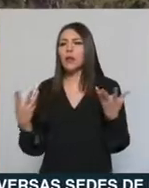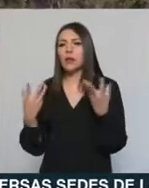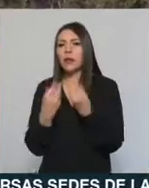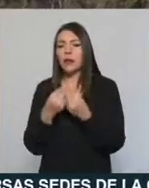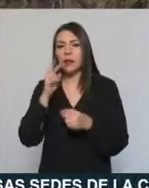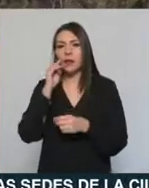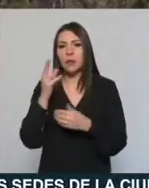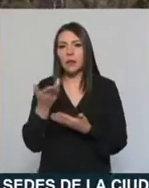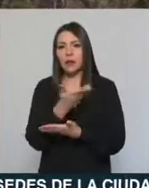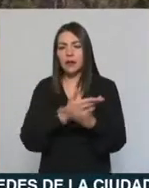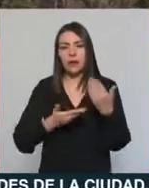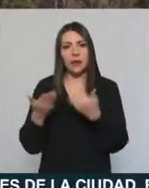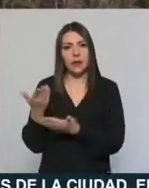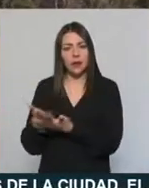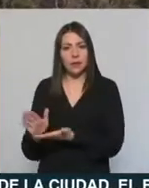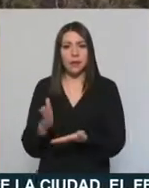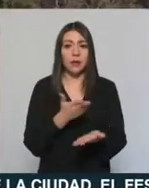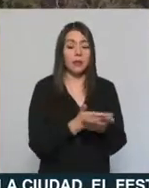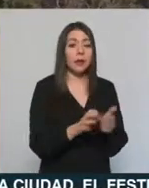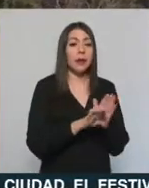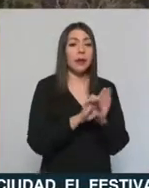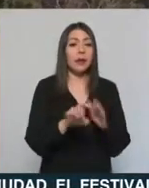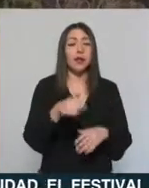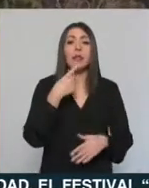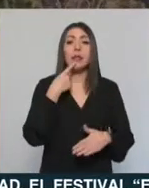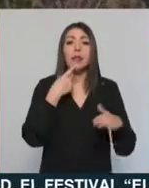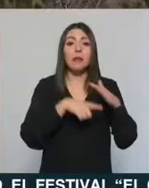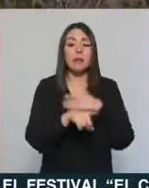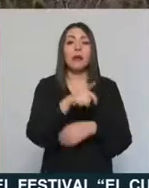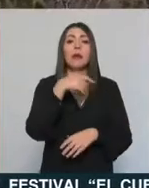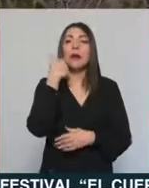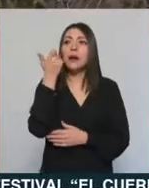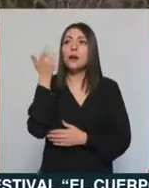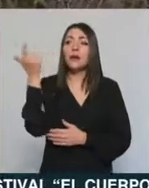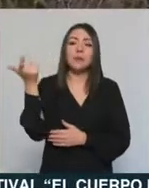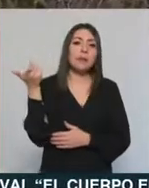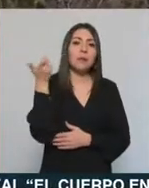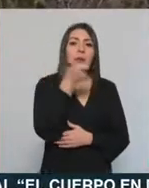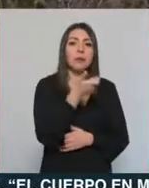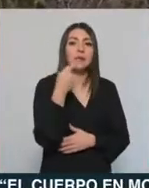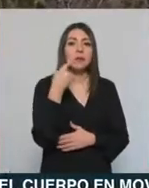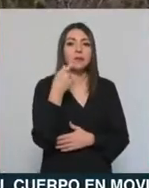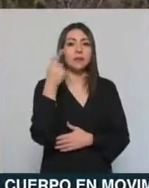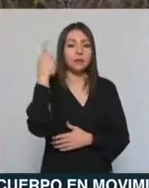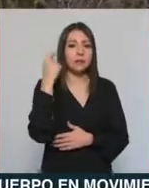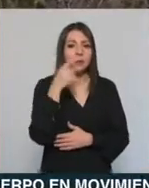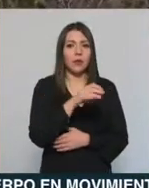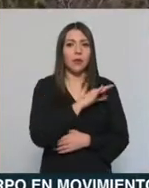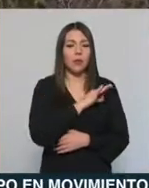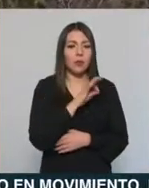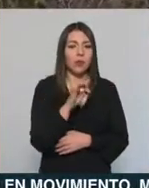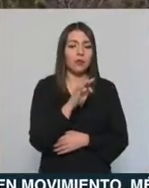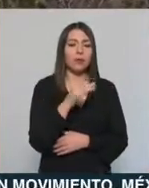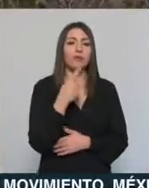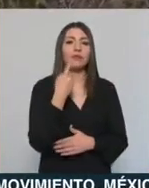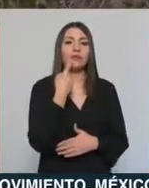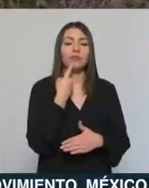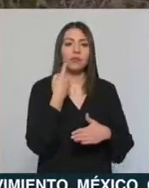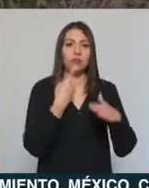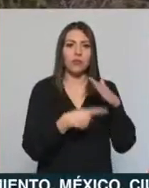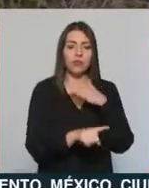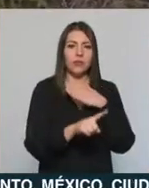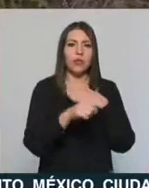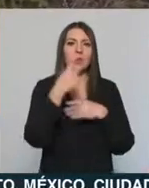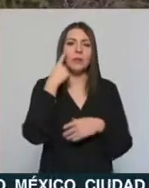consecuencia, si existe una demanda en la que les están reclamando el pago de la pensión alimenticia, ellos pueden o contrademandar un régimen